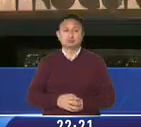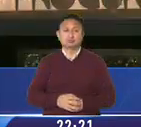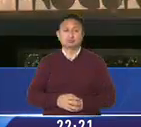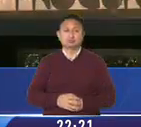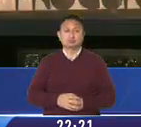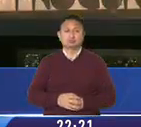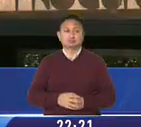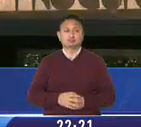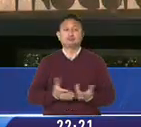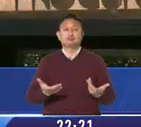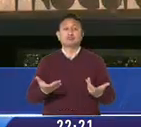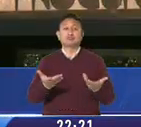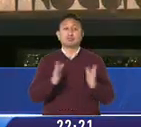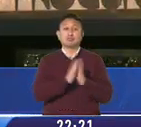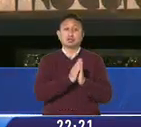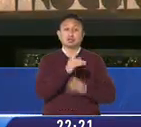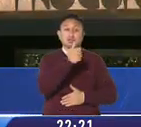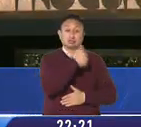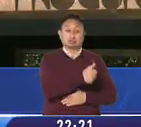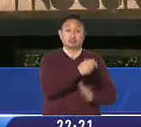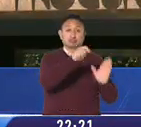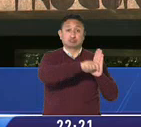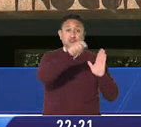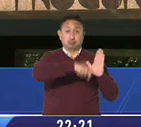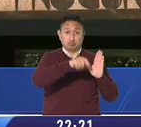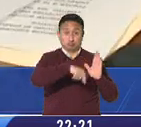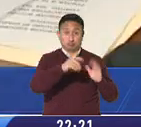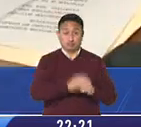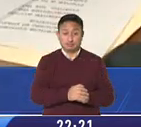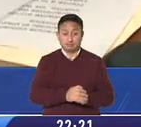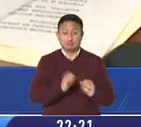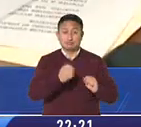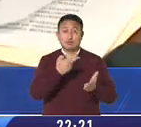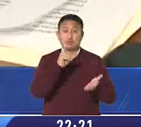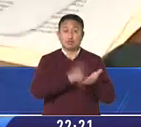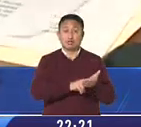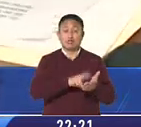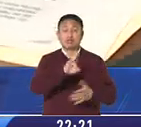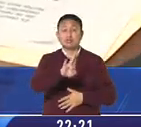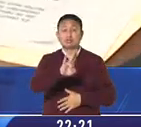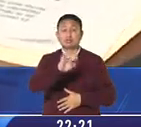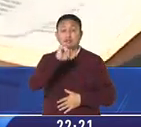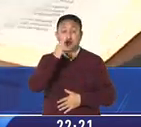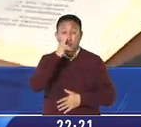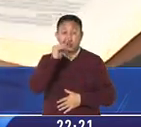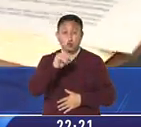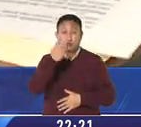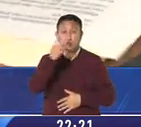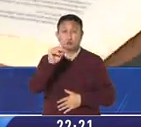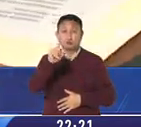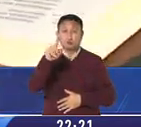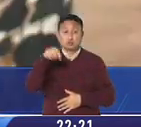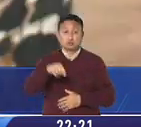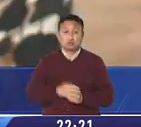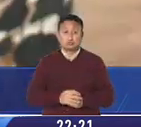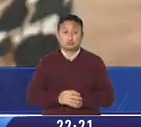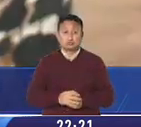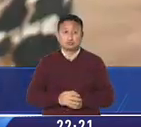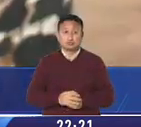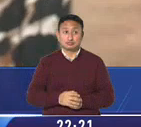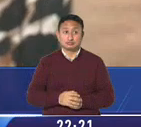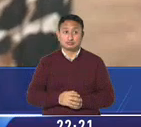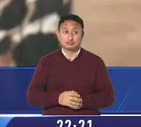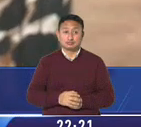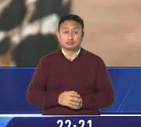La acción llegó por pedido de la propia Procuraduría, mediante escrito del 7 de junio de 2021, esto dentro de la ejecución de la